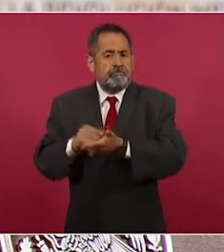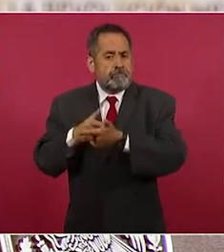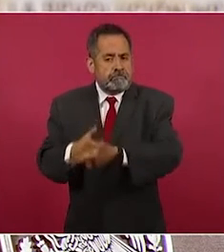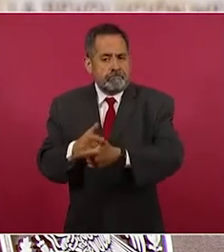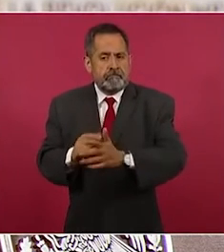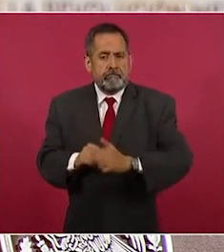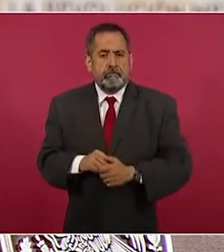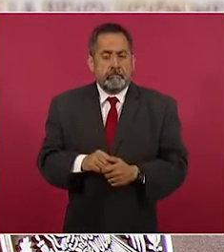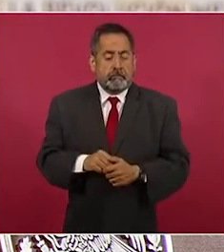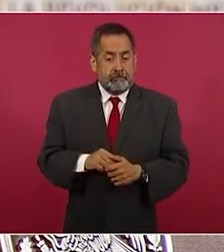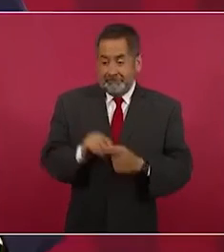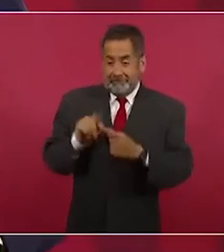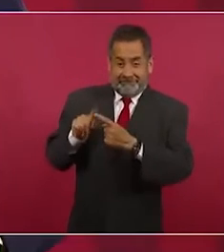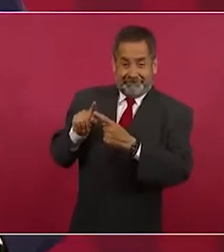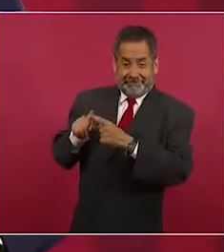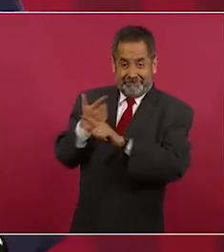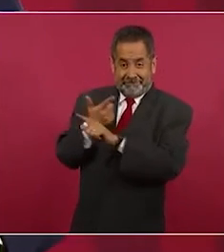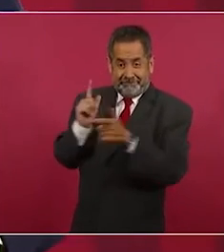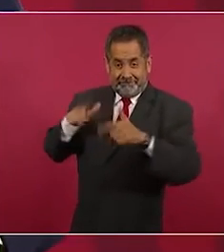Al que liberaron